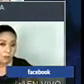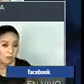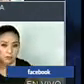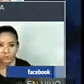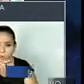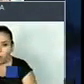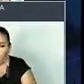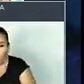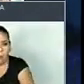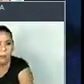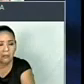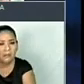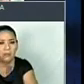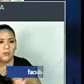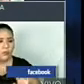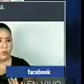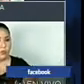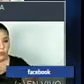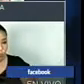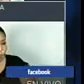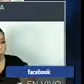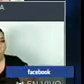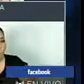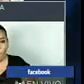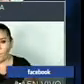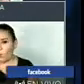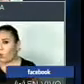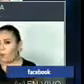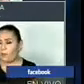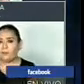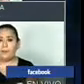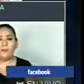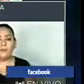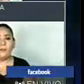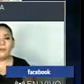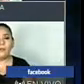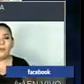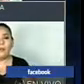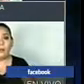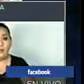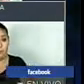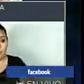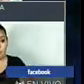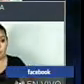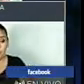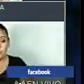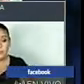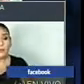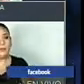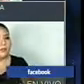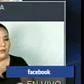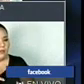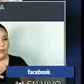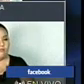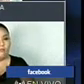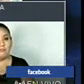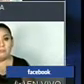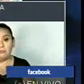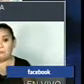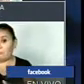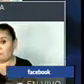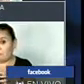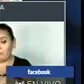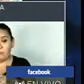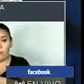es tan urgente ahí. No sé cómo has visto el ambiente. Pues básicamente el FMLN al no presentarse